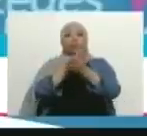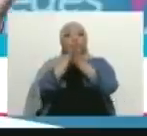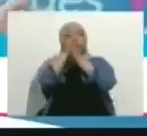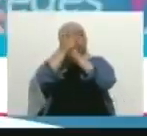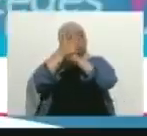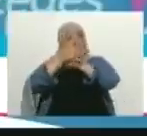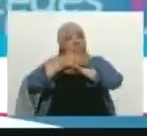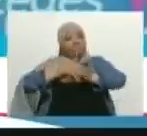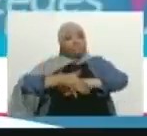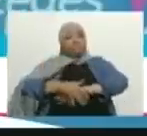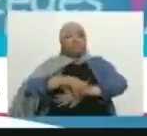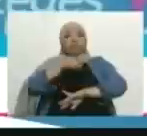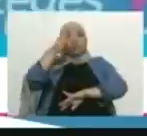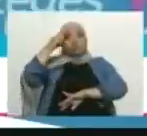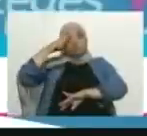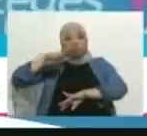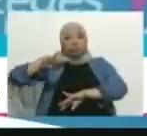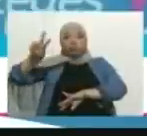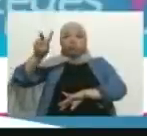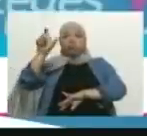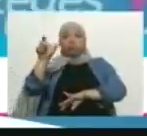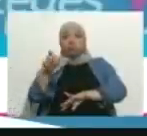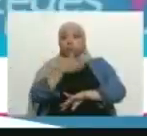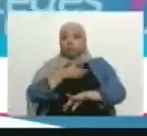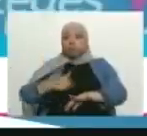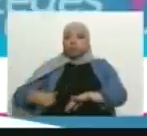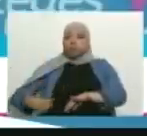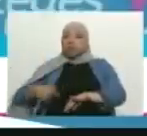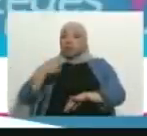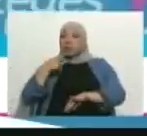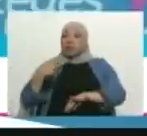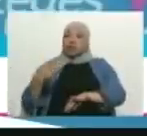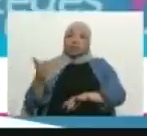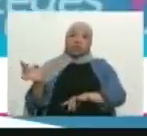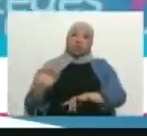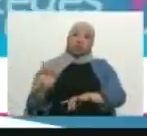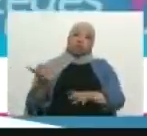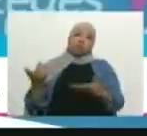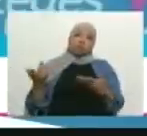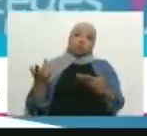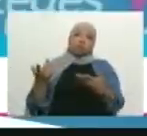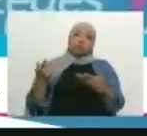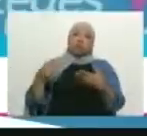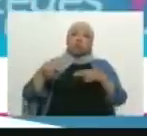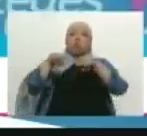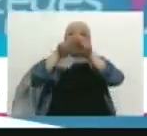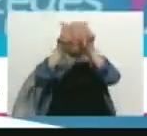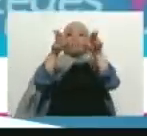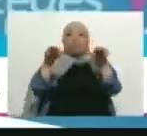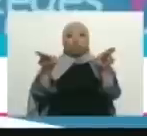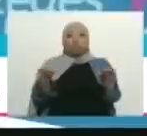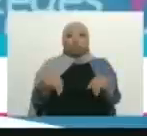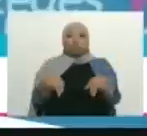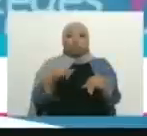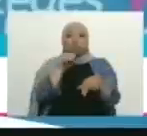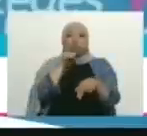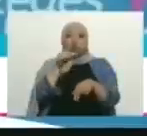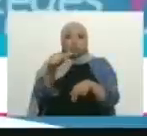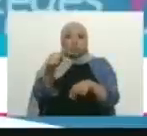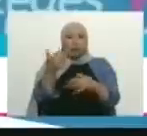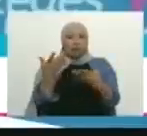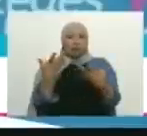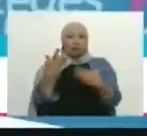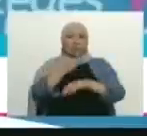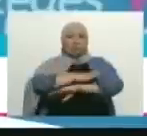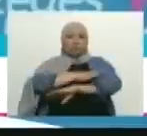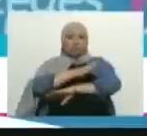dice el presidente López Obrador. Deberían desaparecer. Quizás quedaron un museo, de lo macabro,